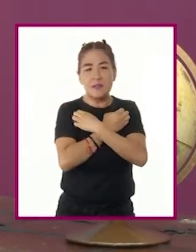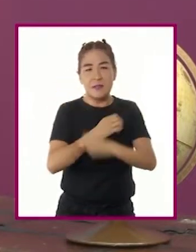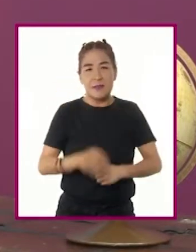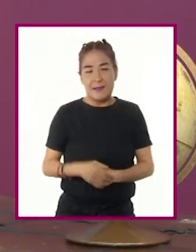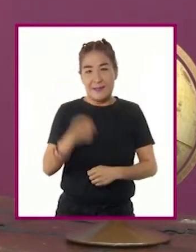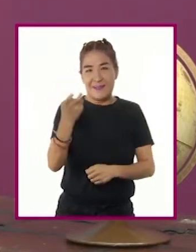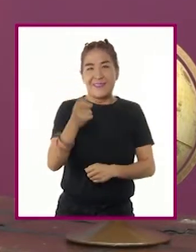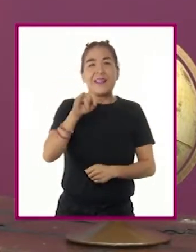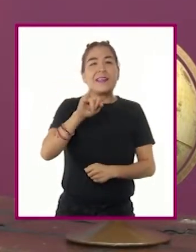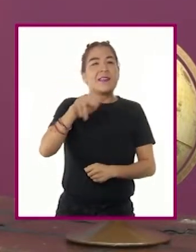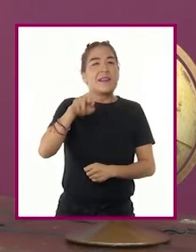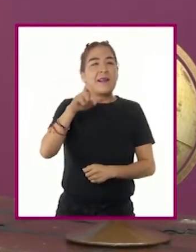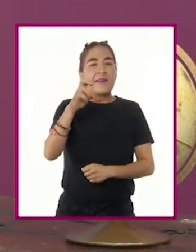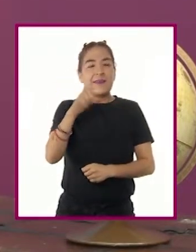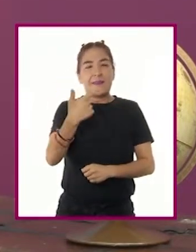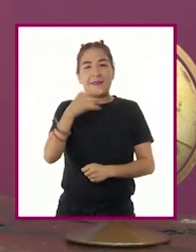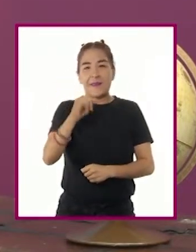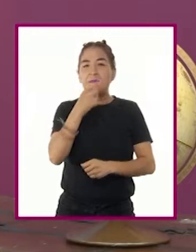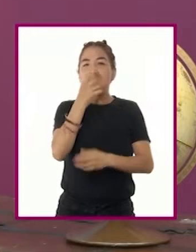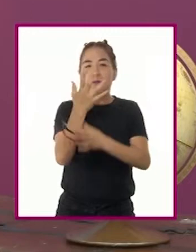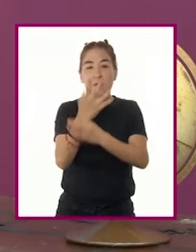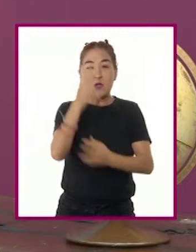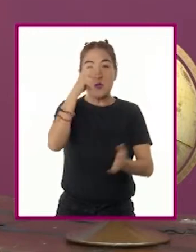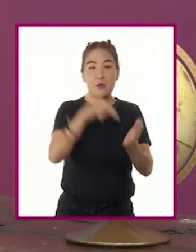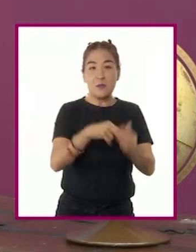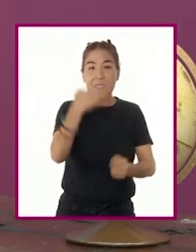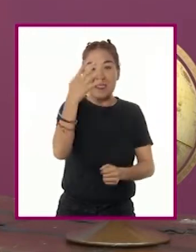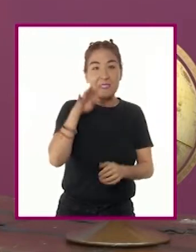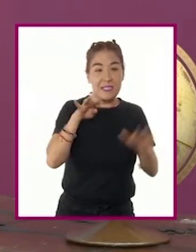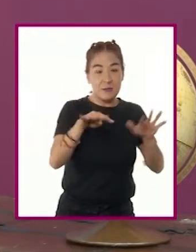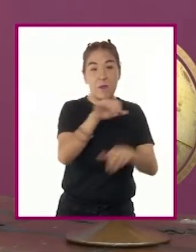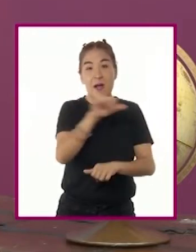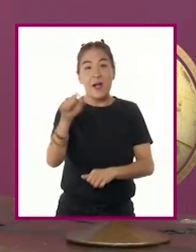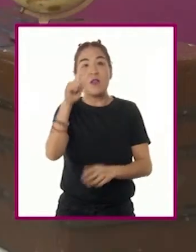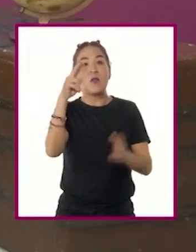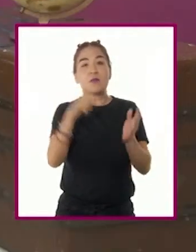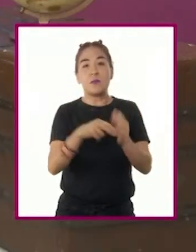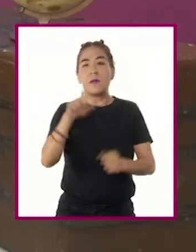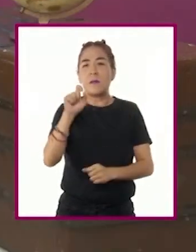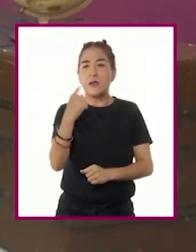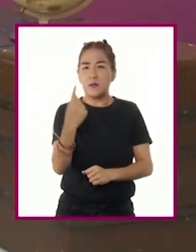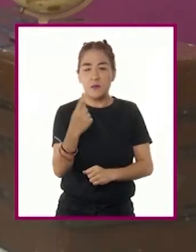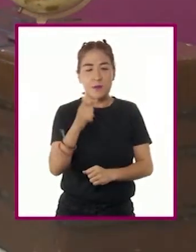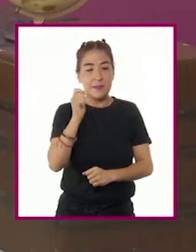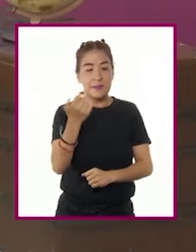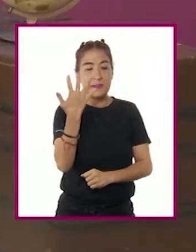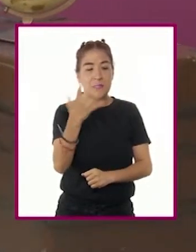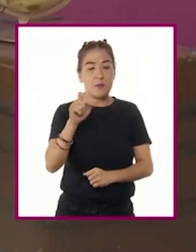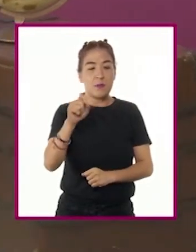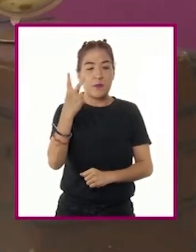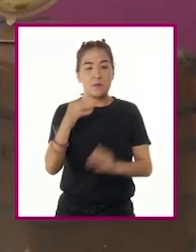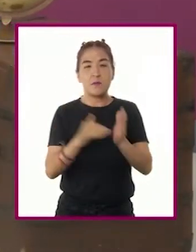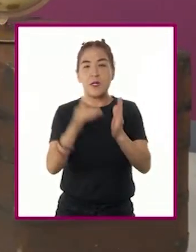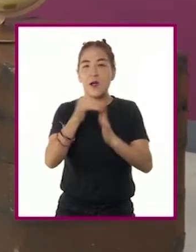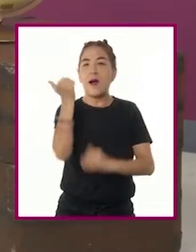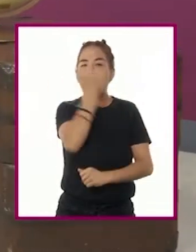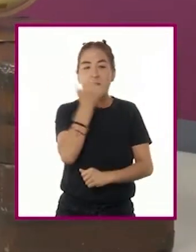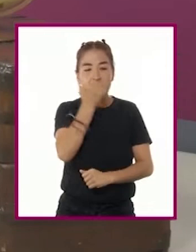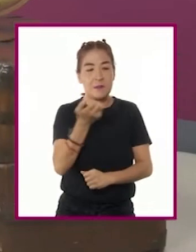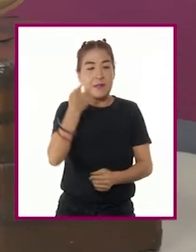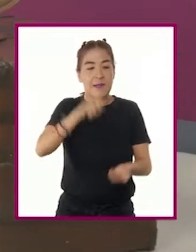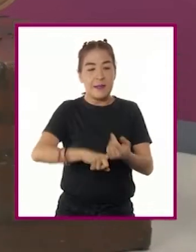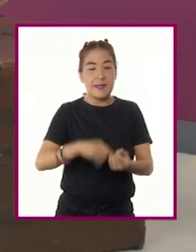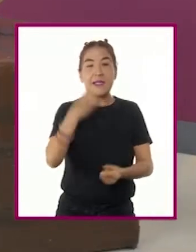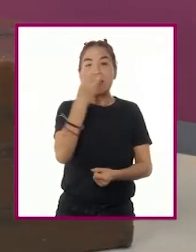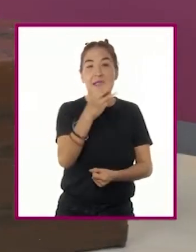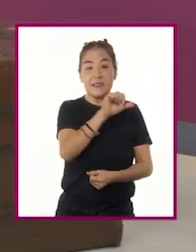INEGI, entre los ciclos escolares de 2019 a 2021, 5.2 millones de alumnos de entre 3